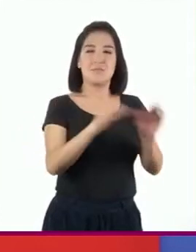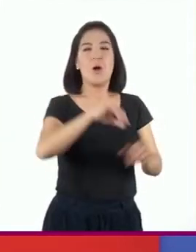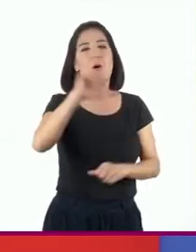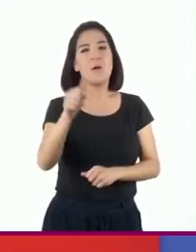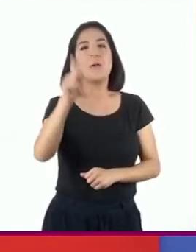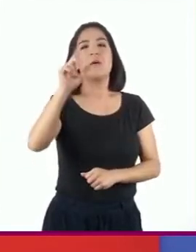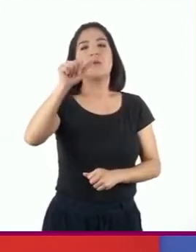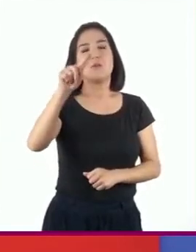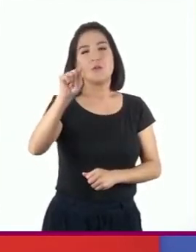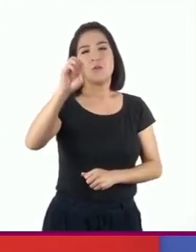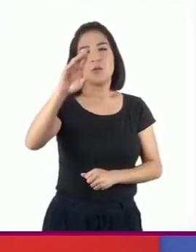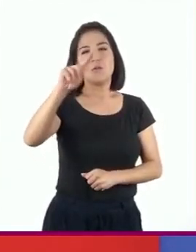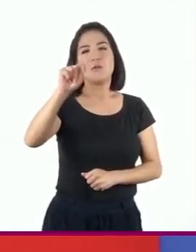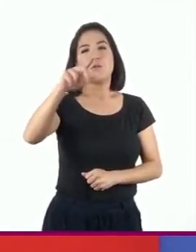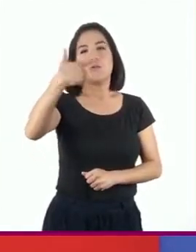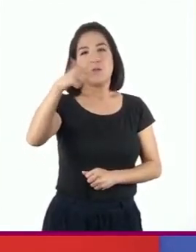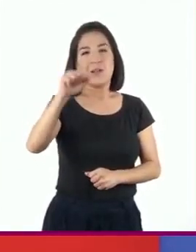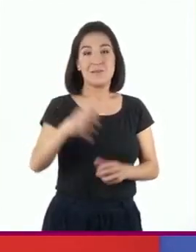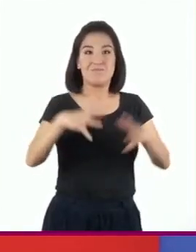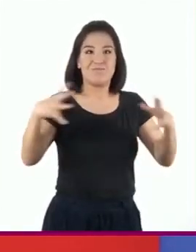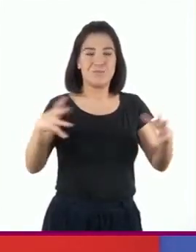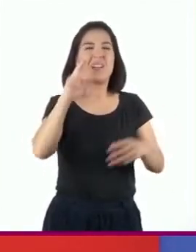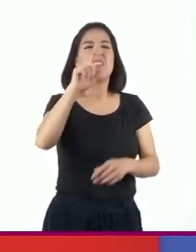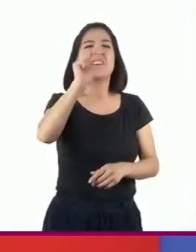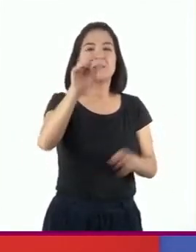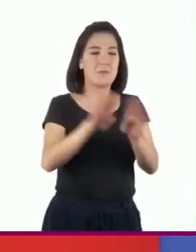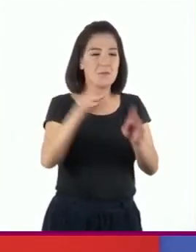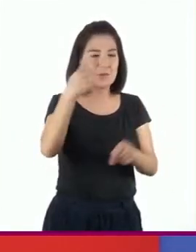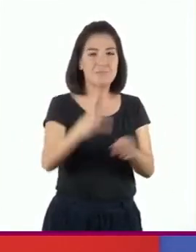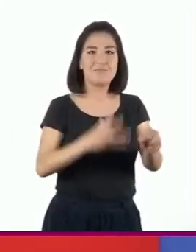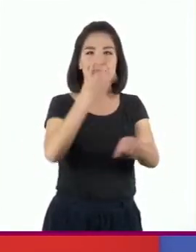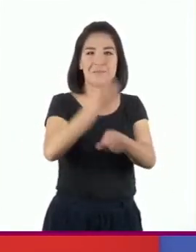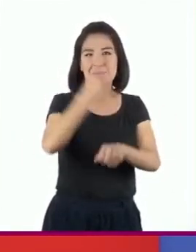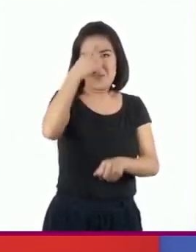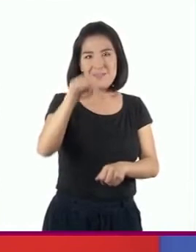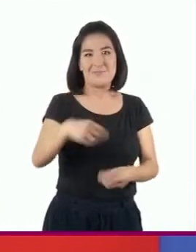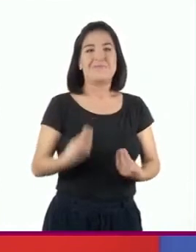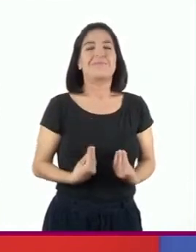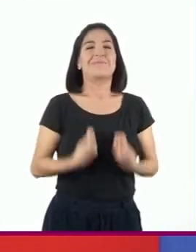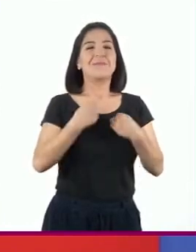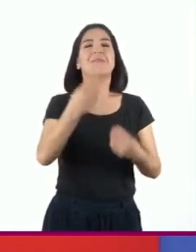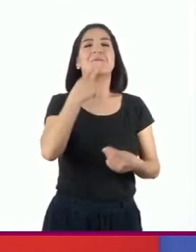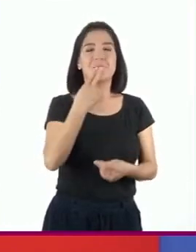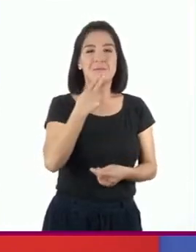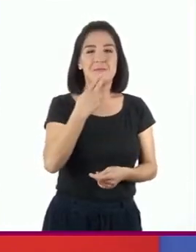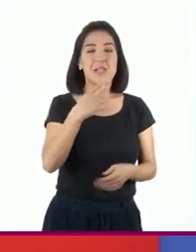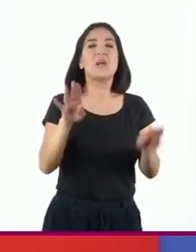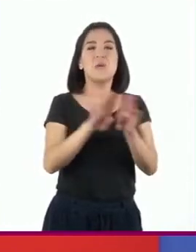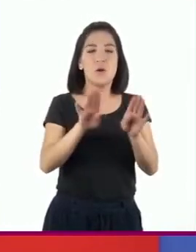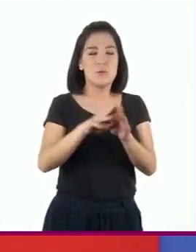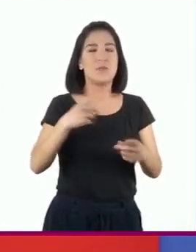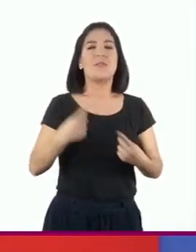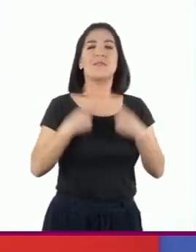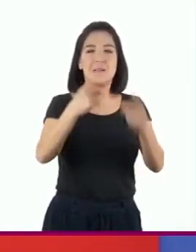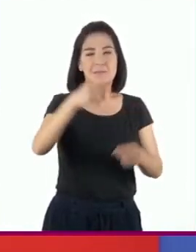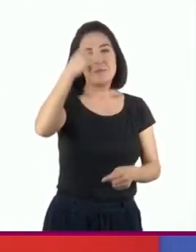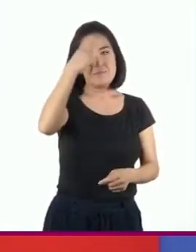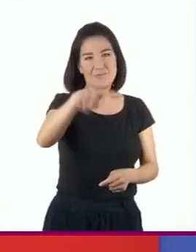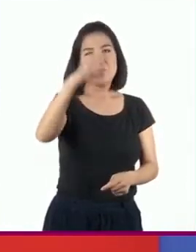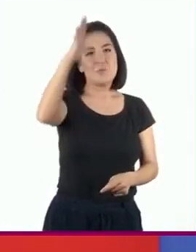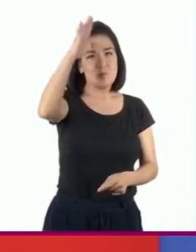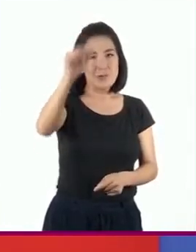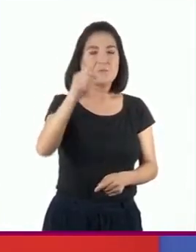identificaremos las adaptaciones que han favorecido su supervivencia. Retomaremos algunos conceptos tratados en